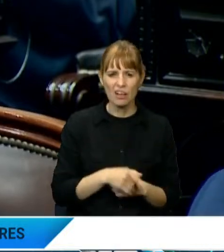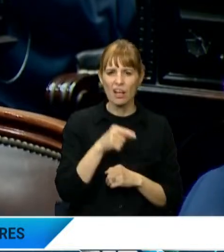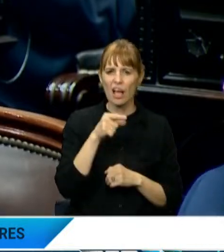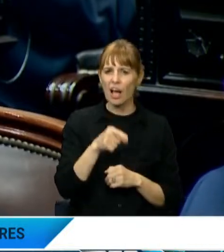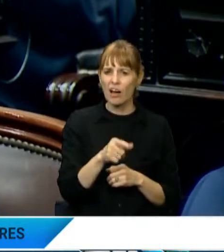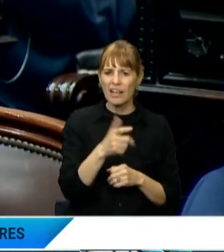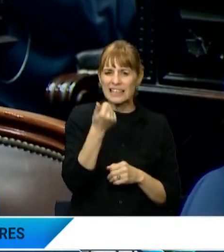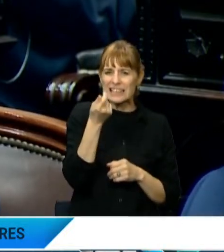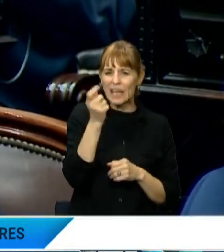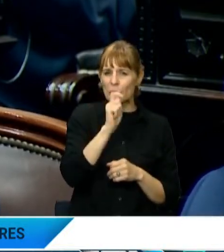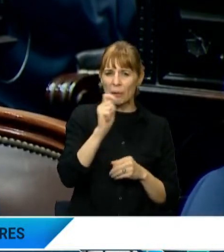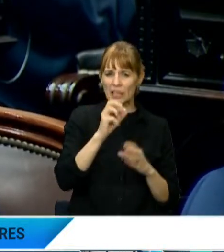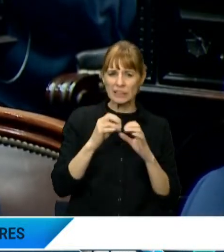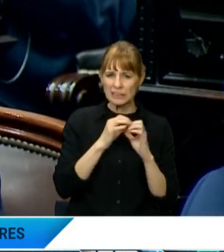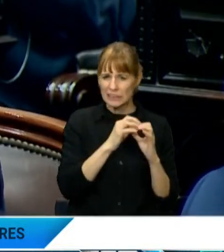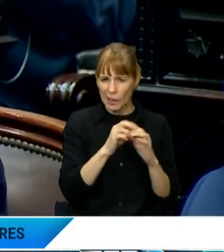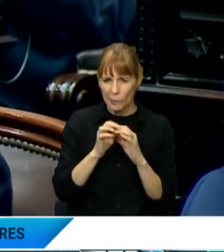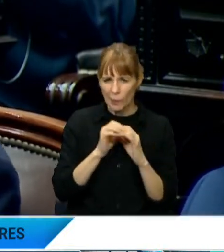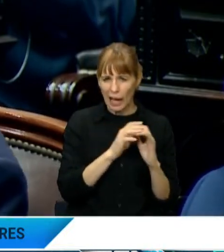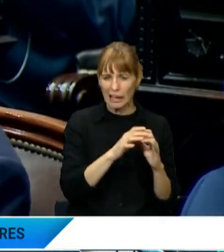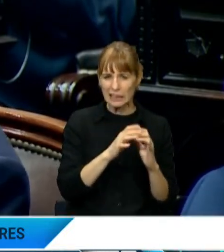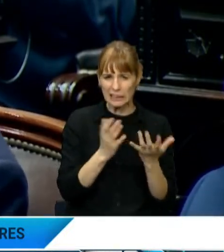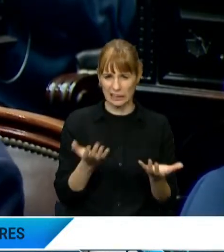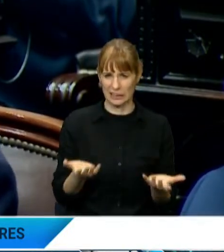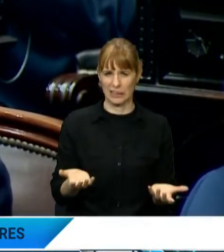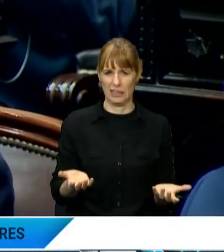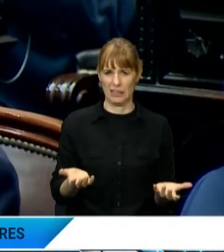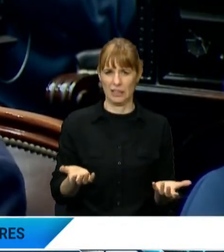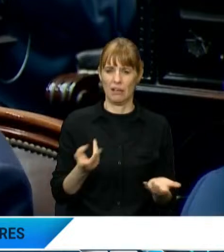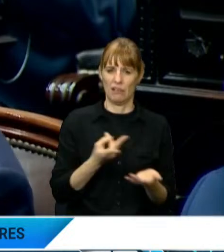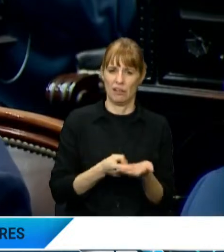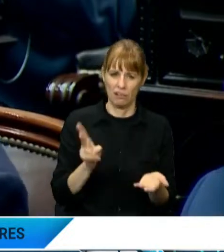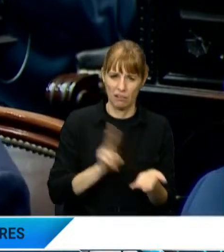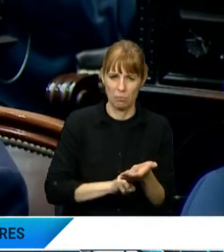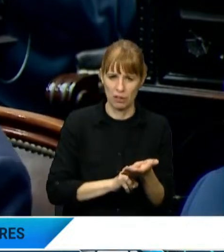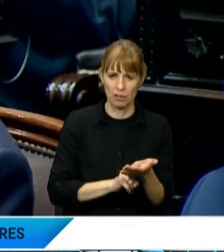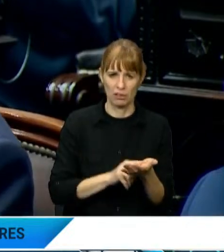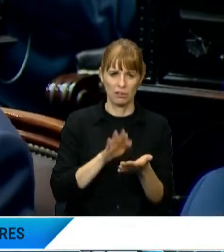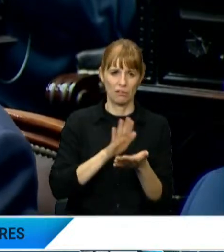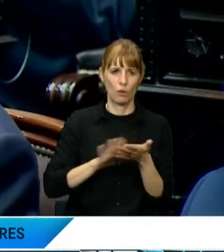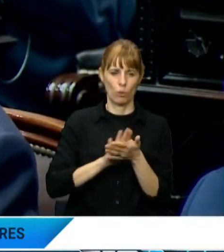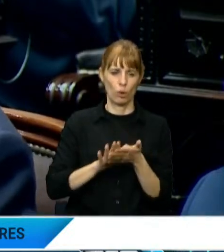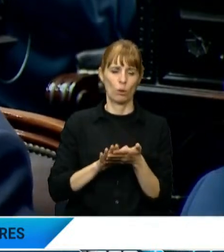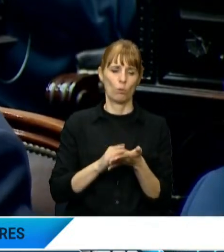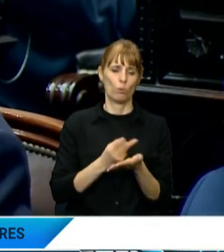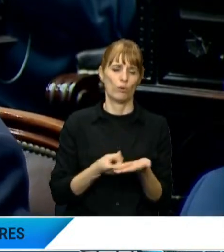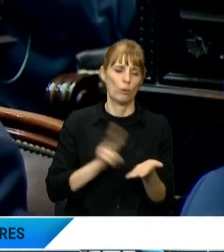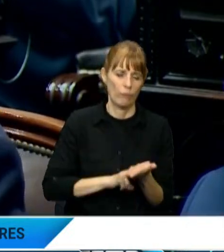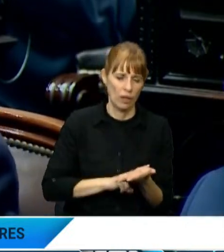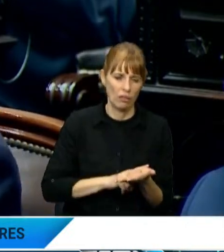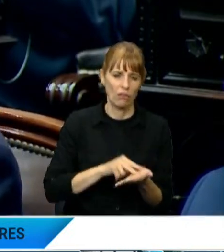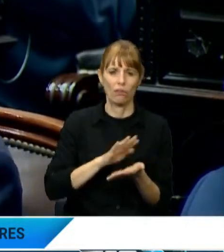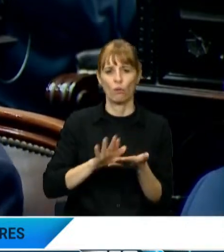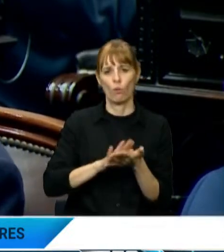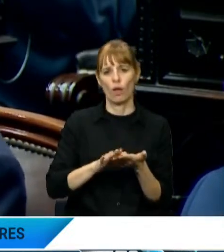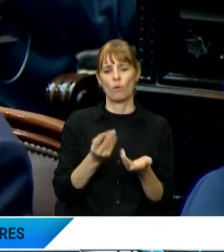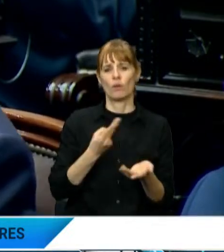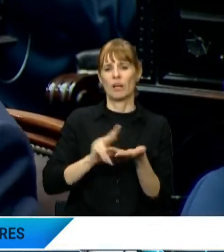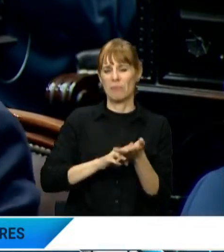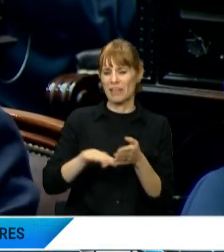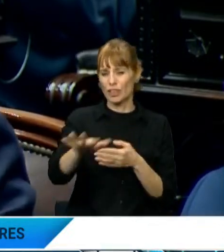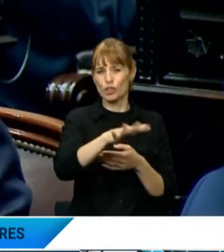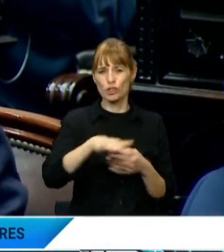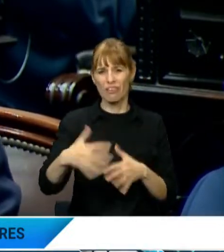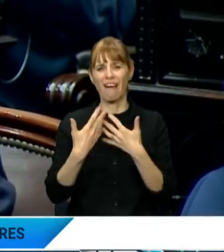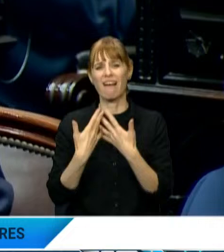debate de casi 6 meses en donde nos hemos repetido, agobiado a la sociedad y estamos siempre